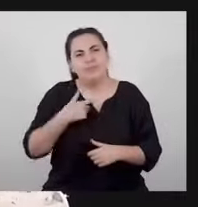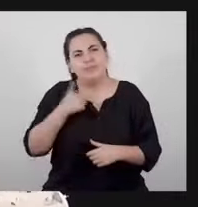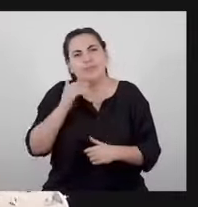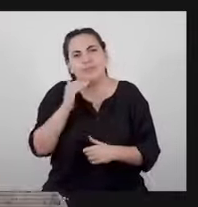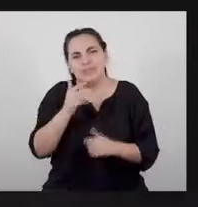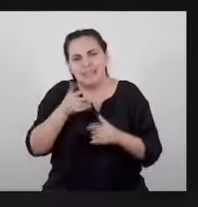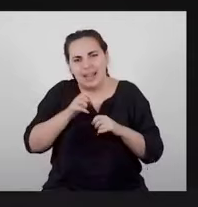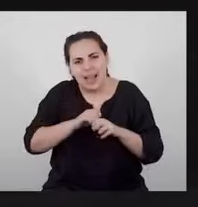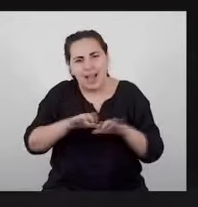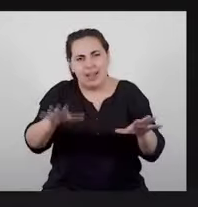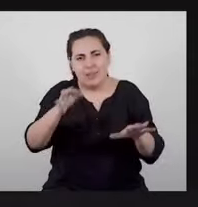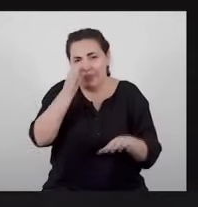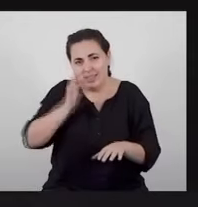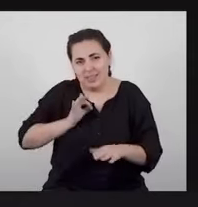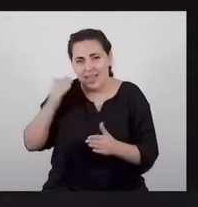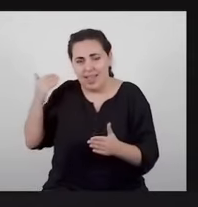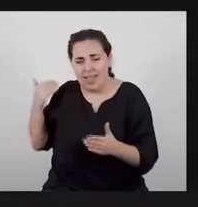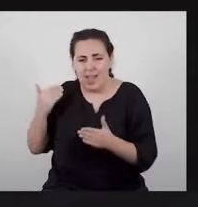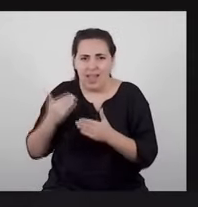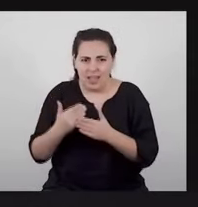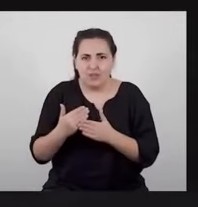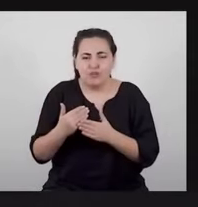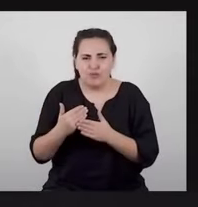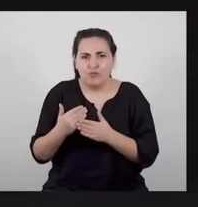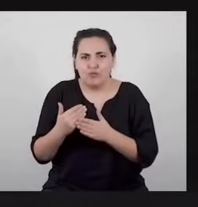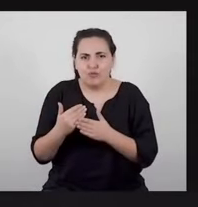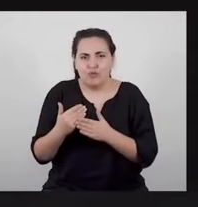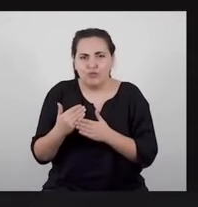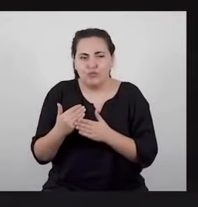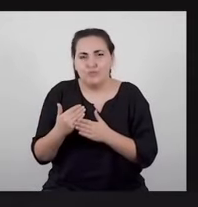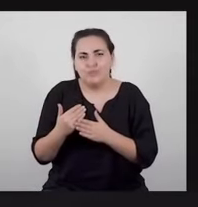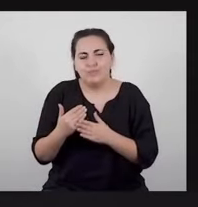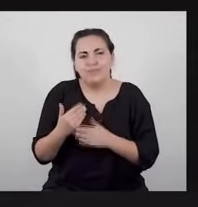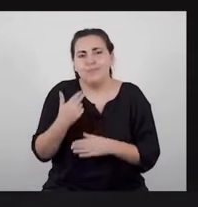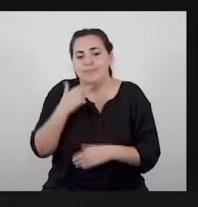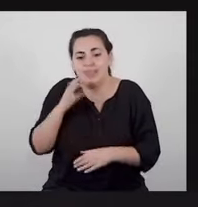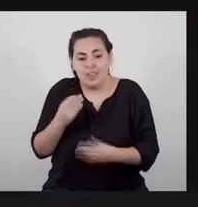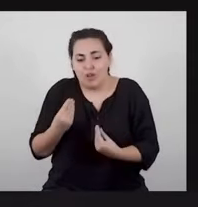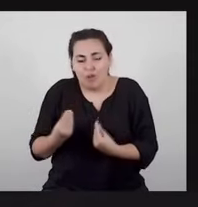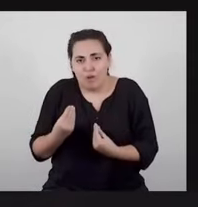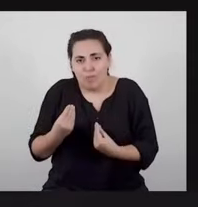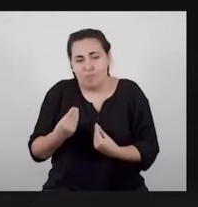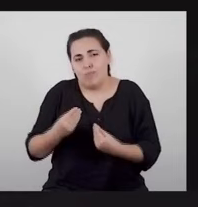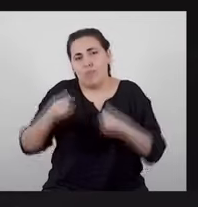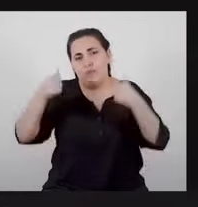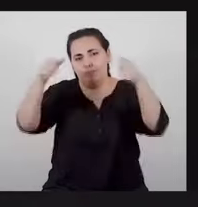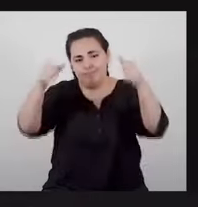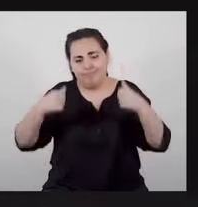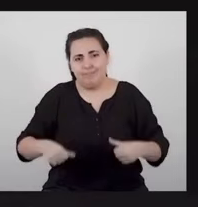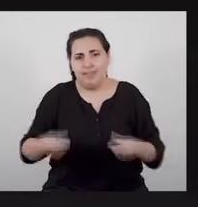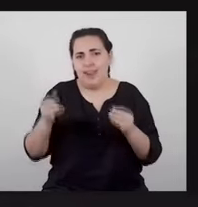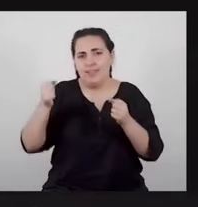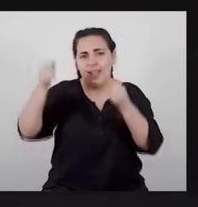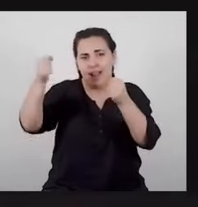la carita de mi hijo en un en una pancarta que se va destiniendo que se va despegando que